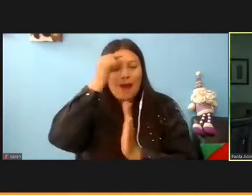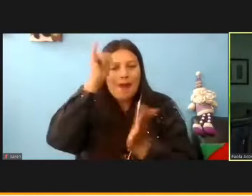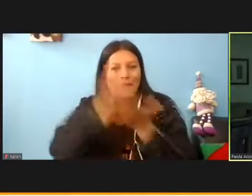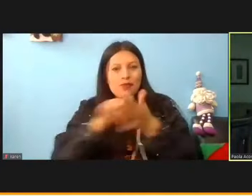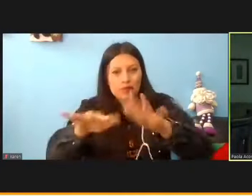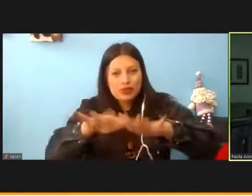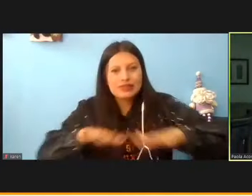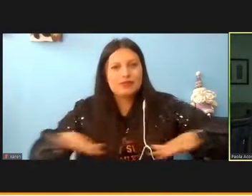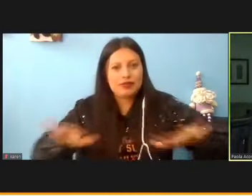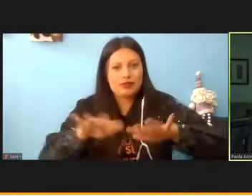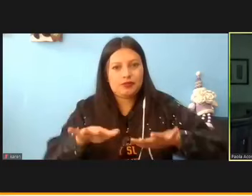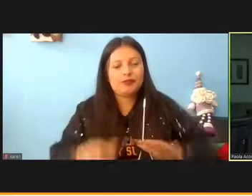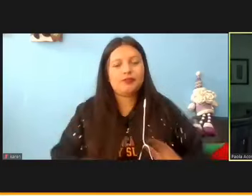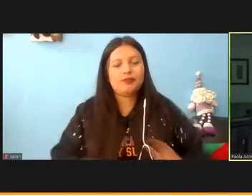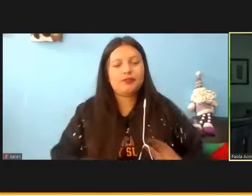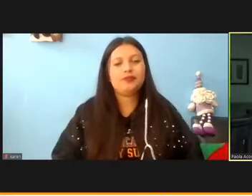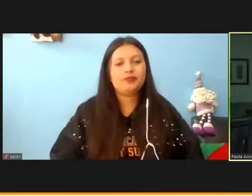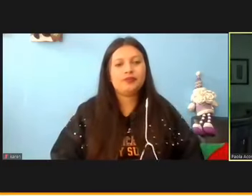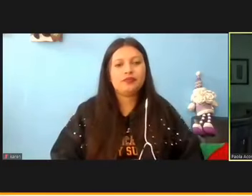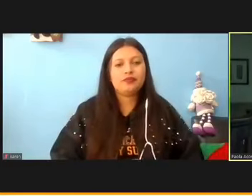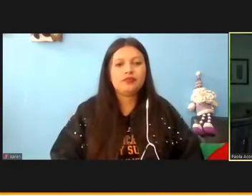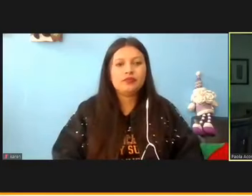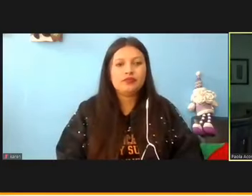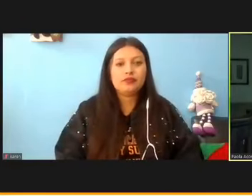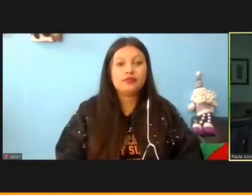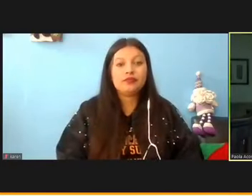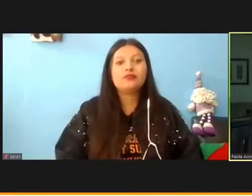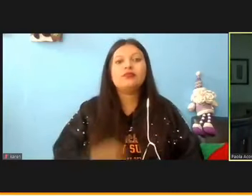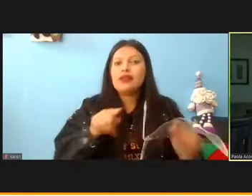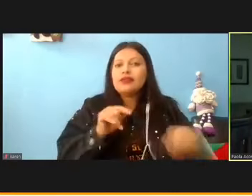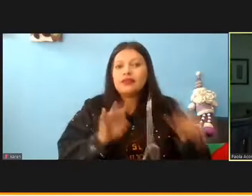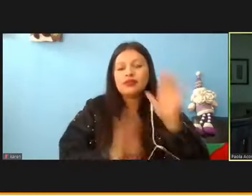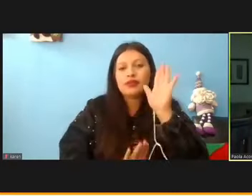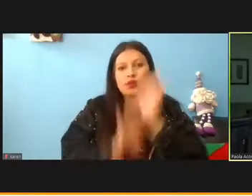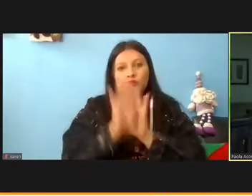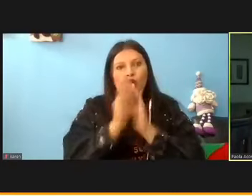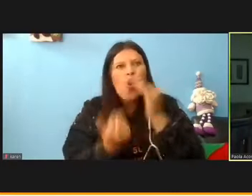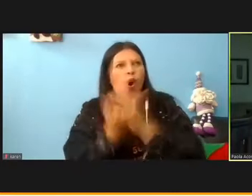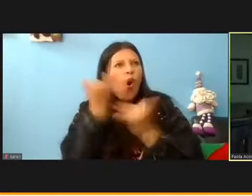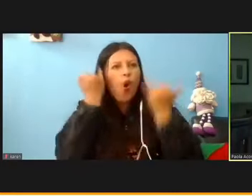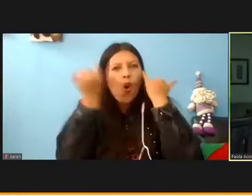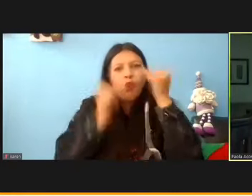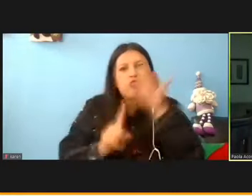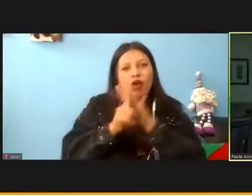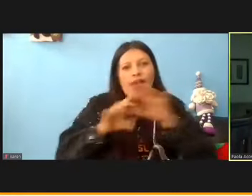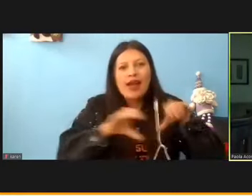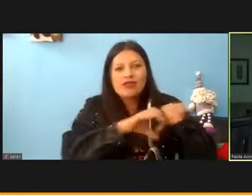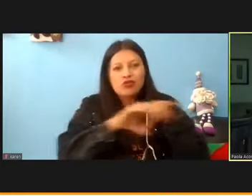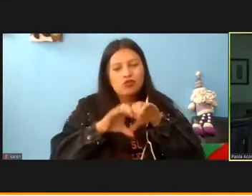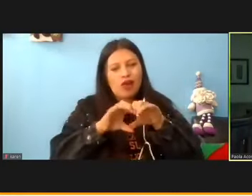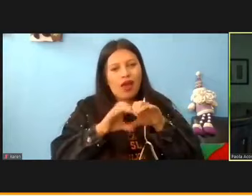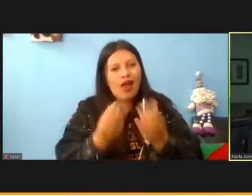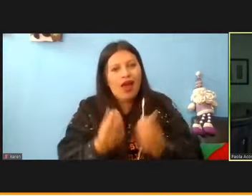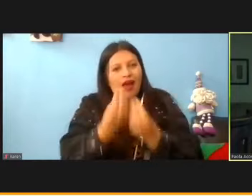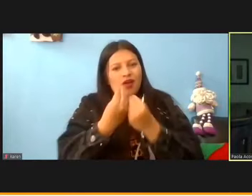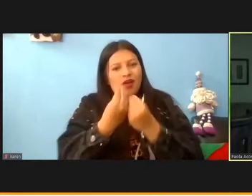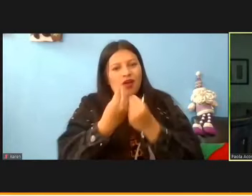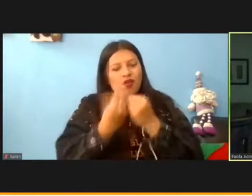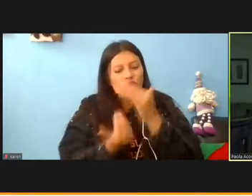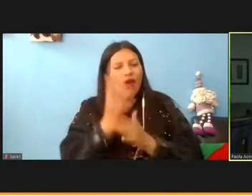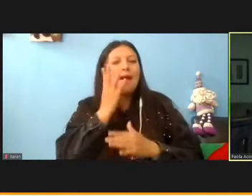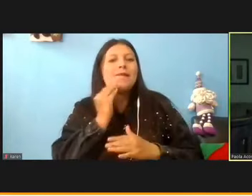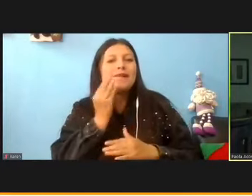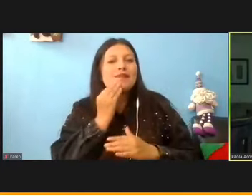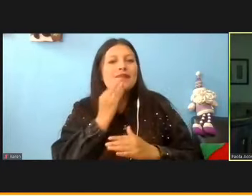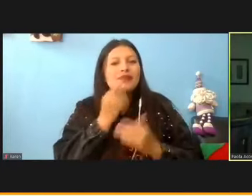espacio. Esto es el desarrollo de emprendimientos y de acciones colectivas hacen de estas experiencias